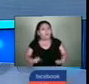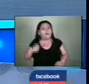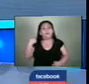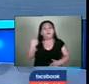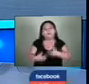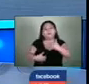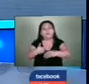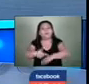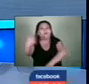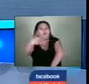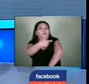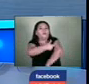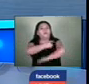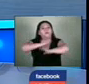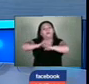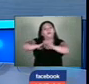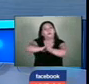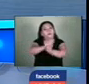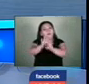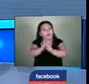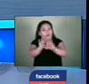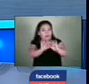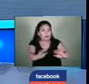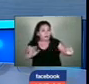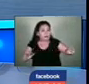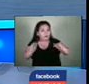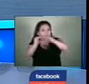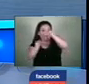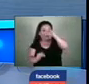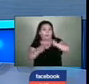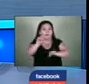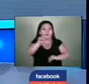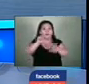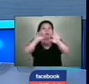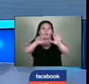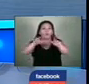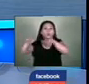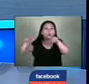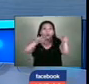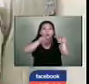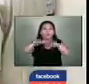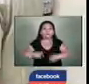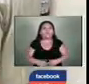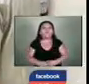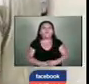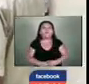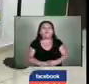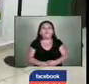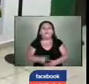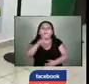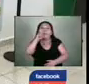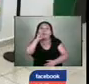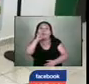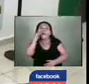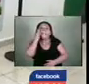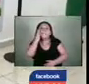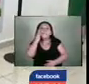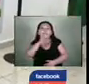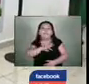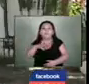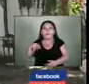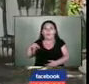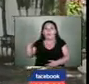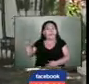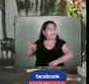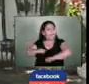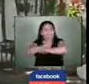de vacunación contra el COVID-19 a los menores de 18 años. Son padres de familia que desde muy temprano